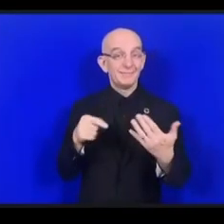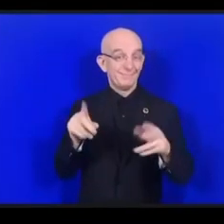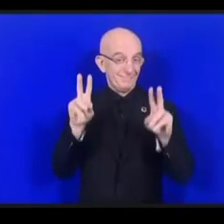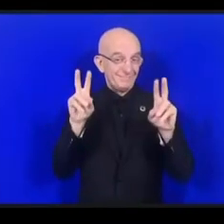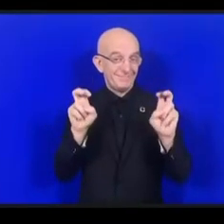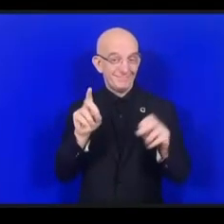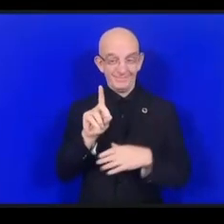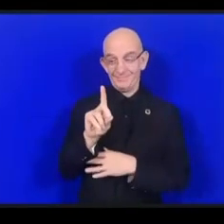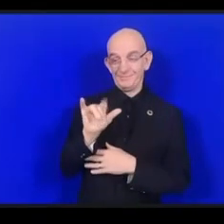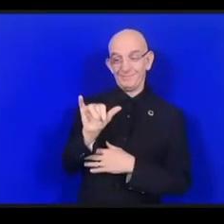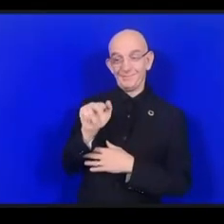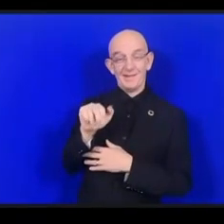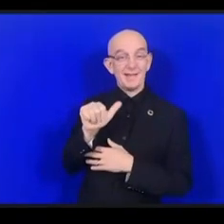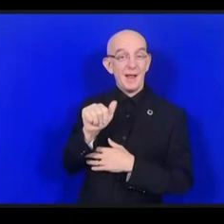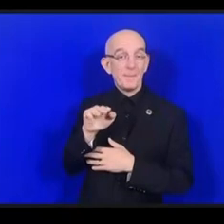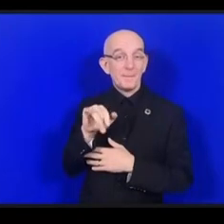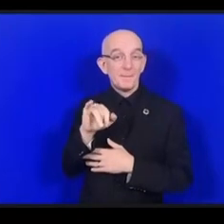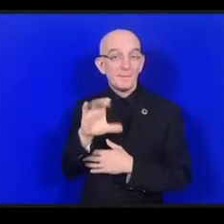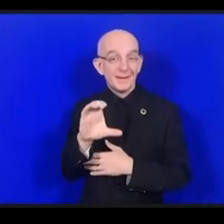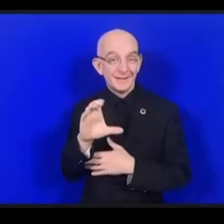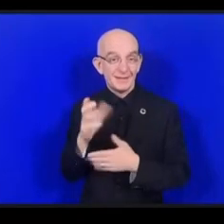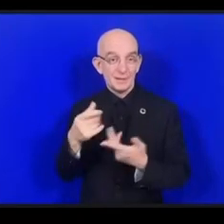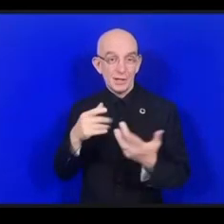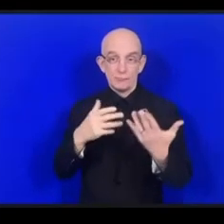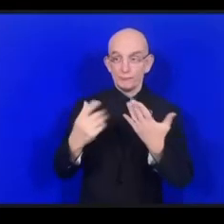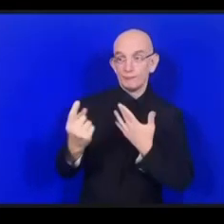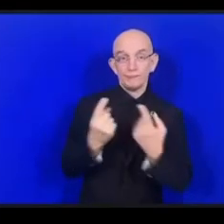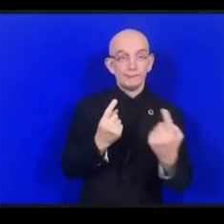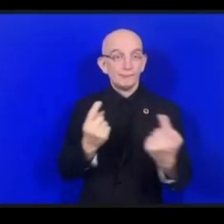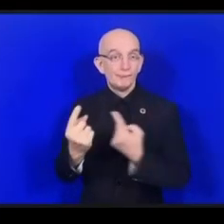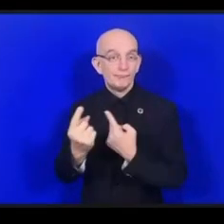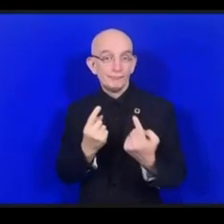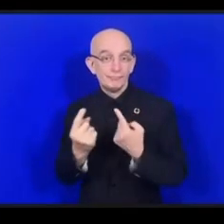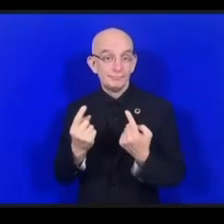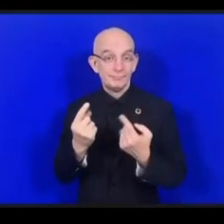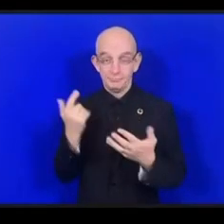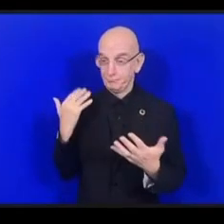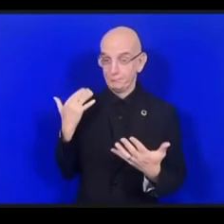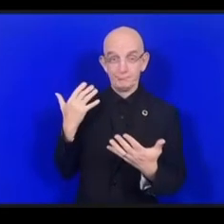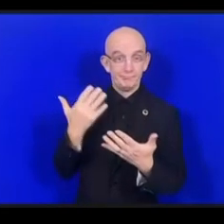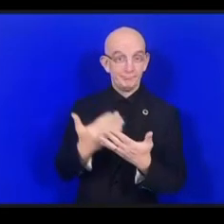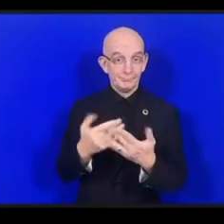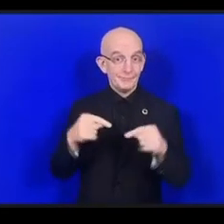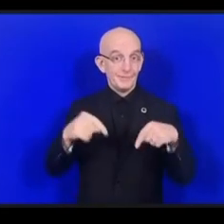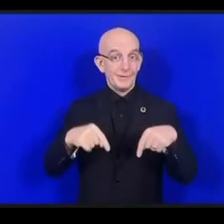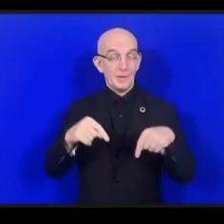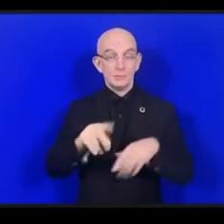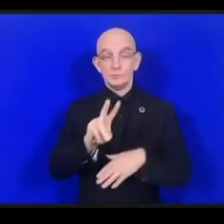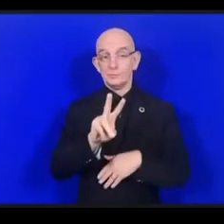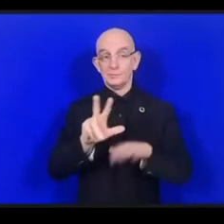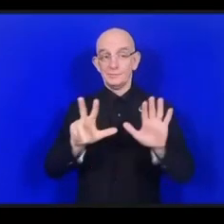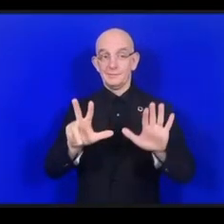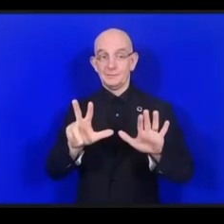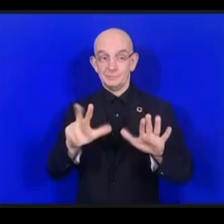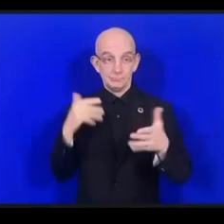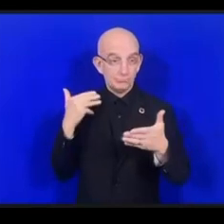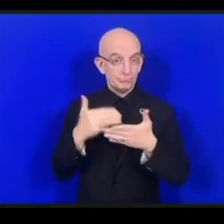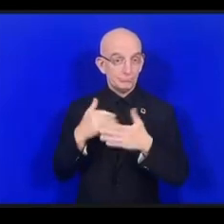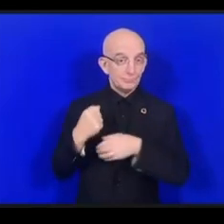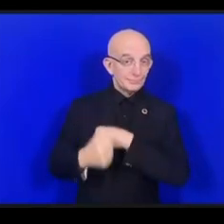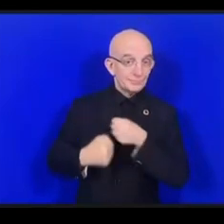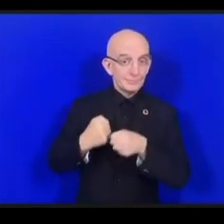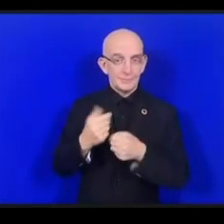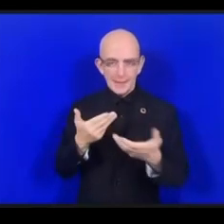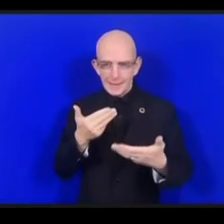organizar una sesión donde cada coalición dinámica intentaba Mostrar el trabajo que habían hecho a lo largo del